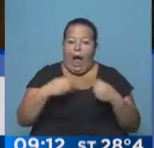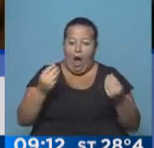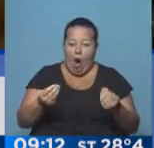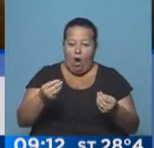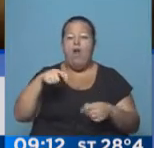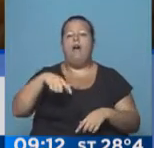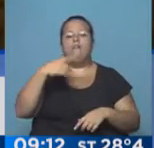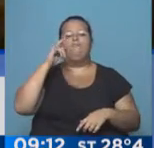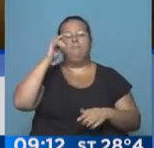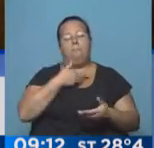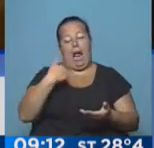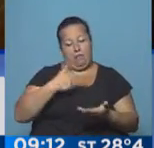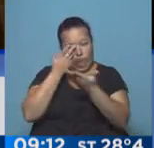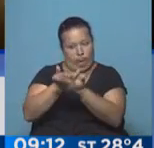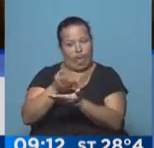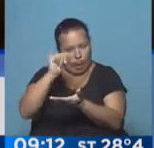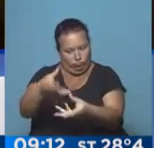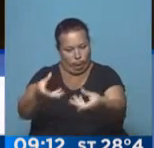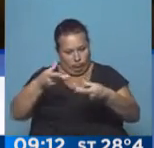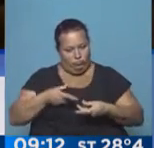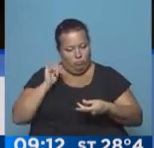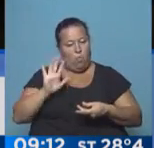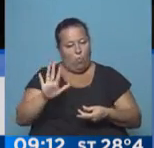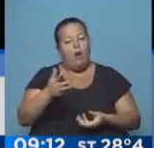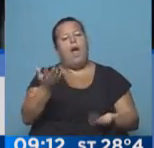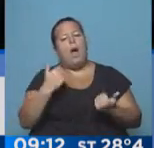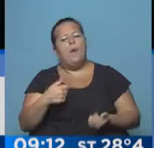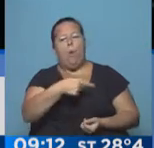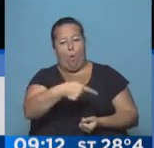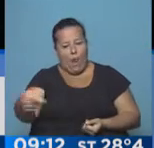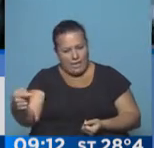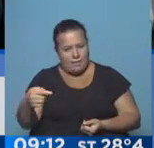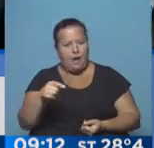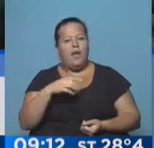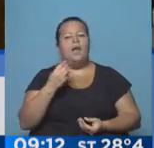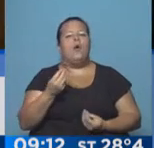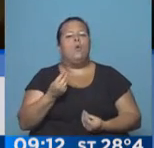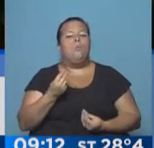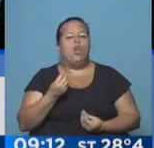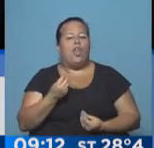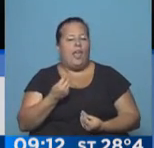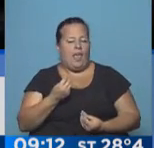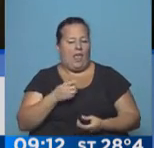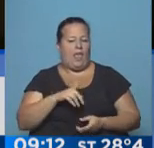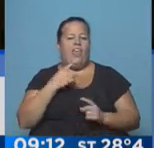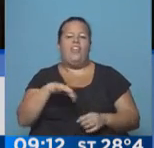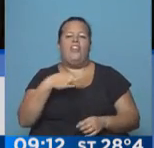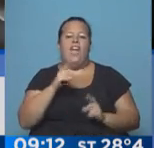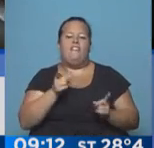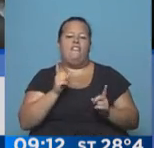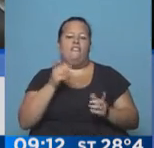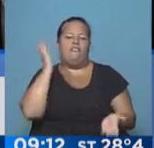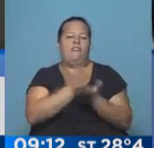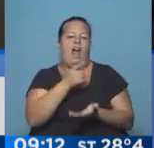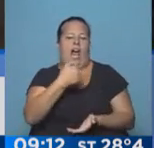es recibió el pedido bueno respóndanme en una semana que porque debería mantener esta